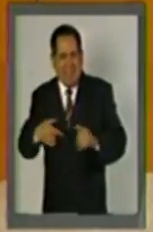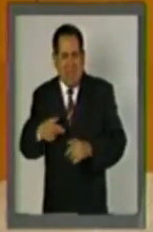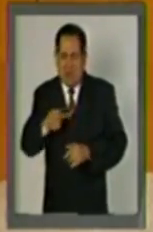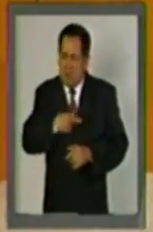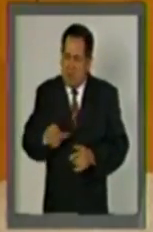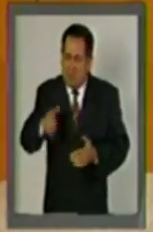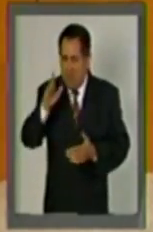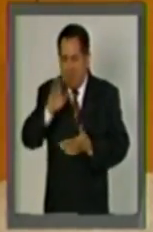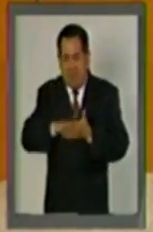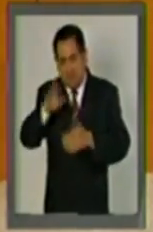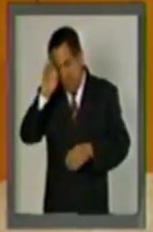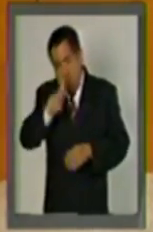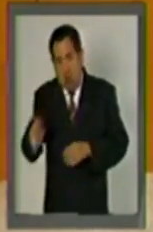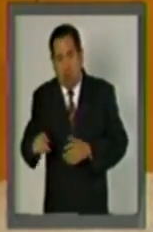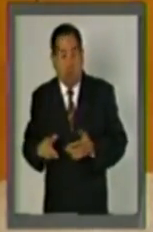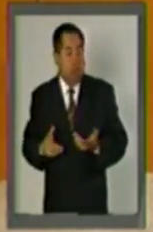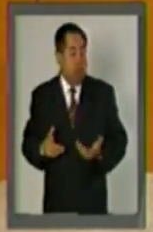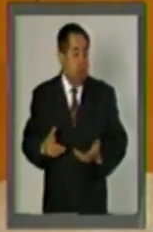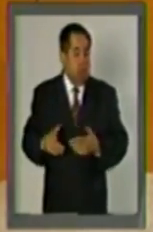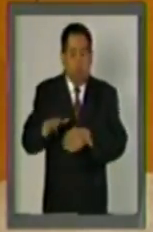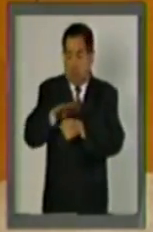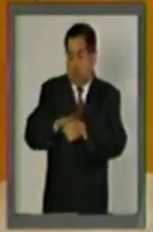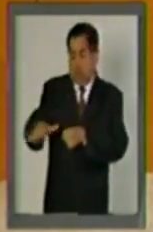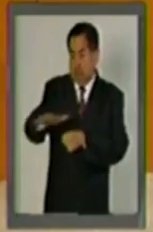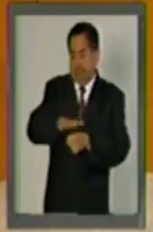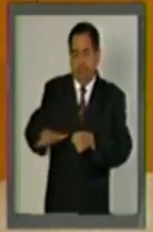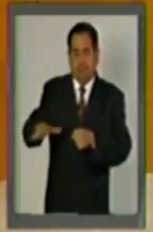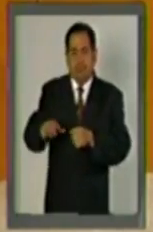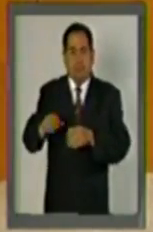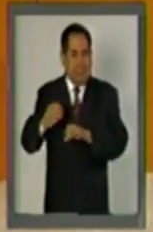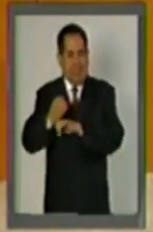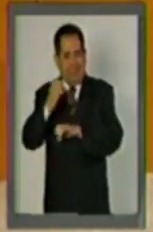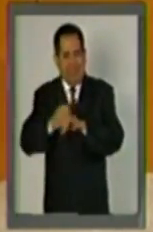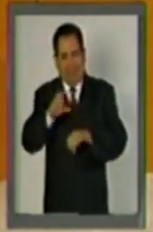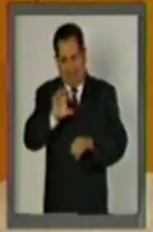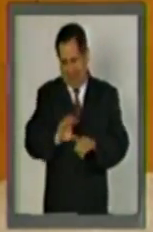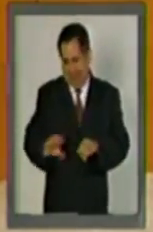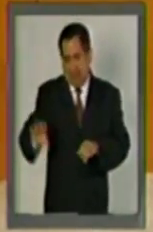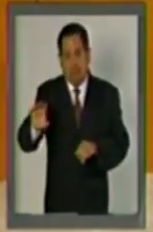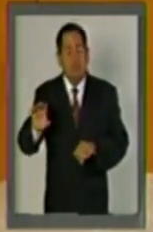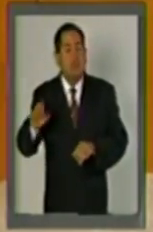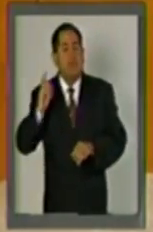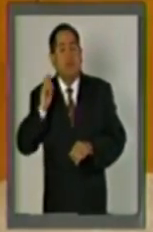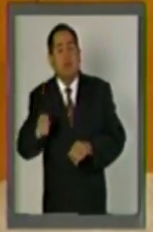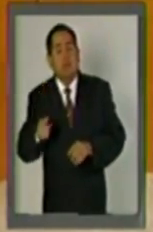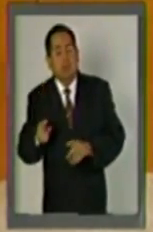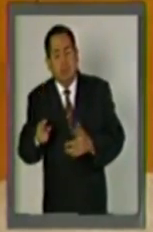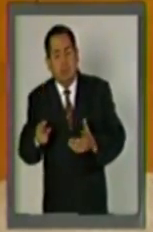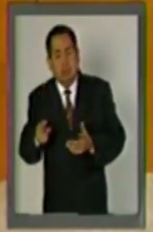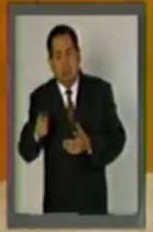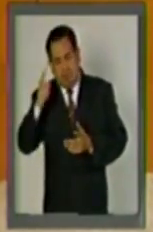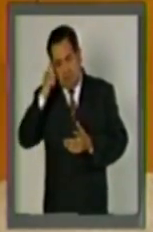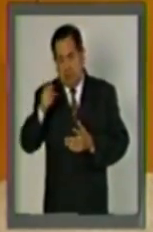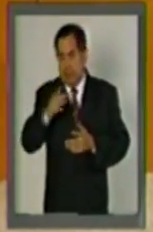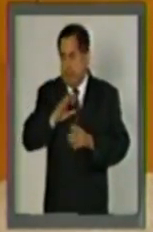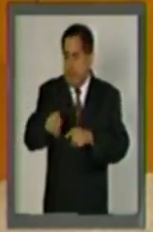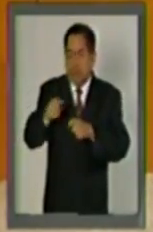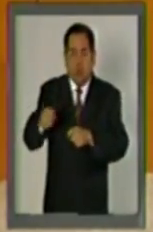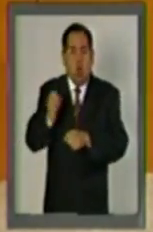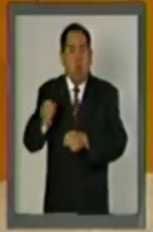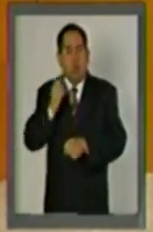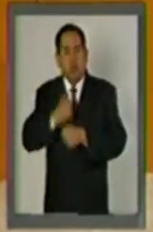que en nuestro desarrollo regional como estados, en lo que debe de ser la oportunidad a